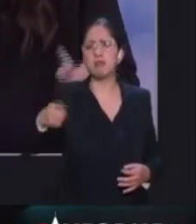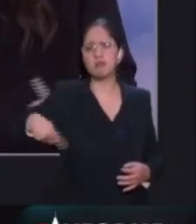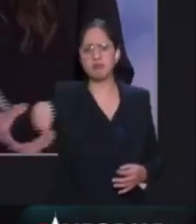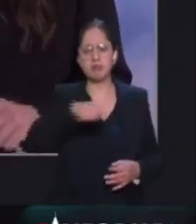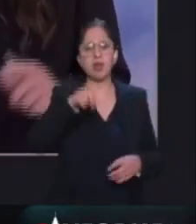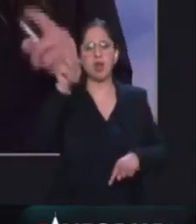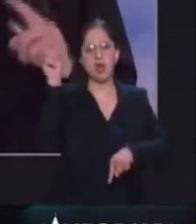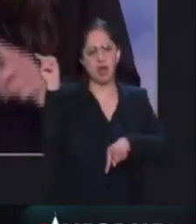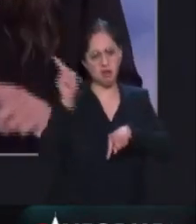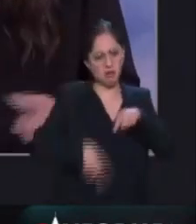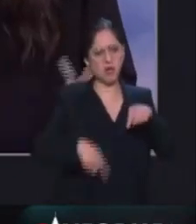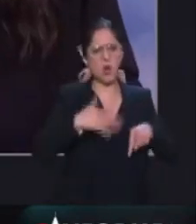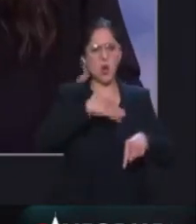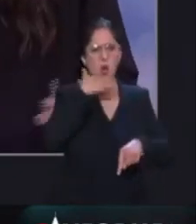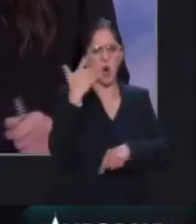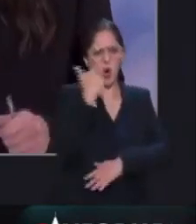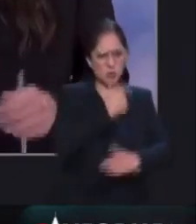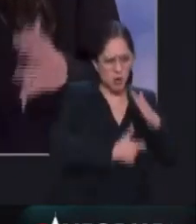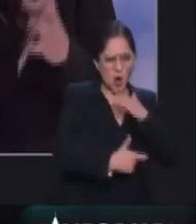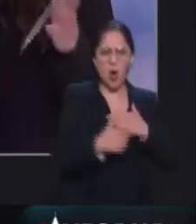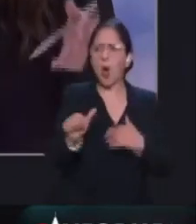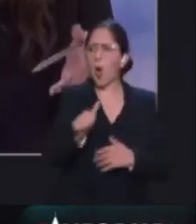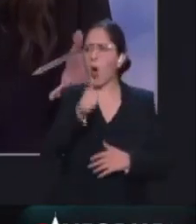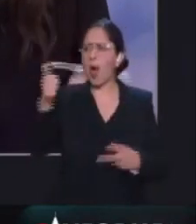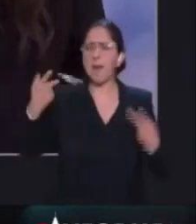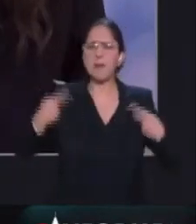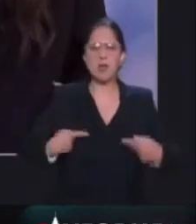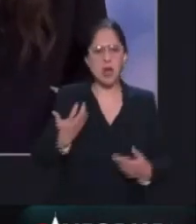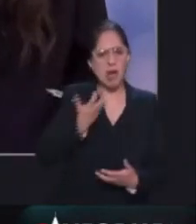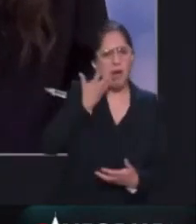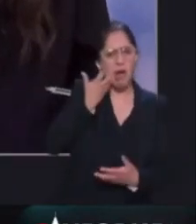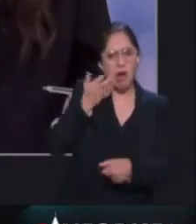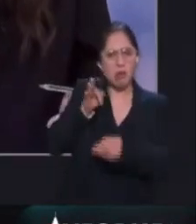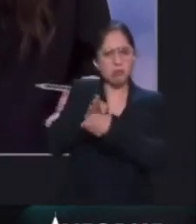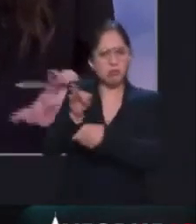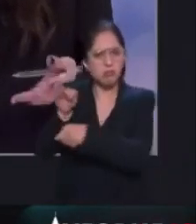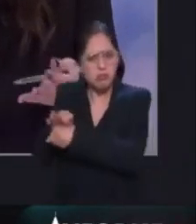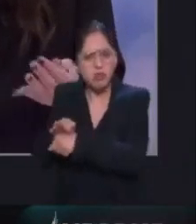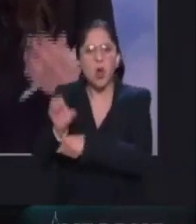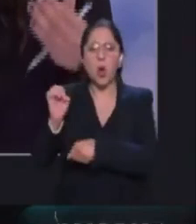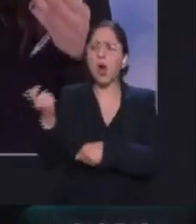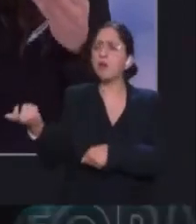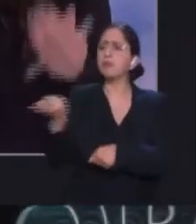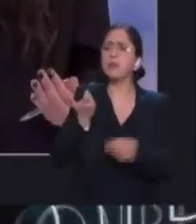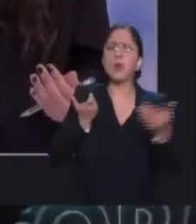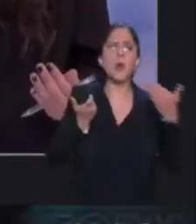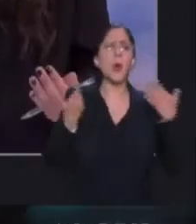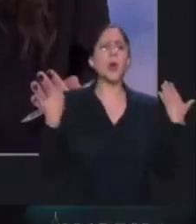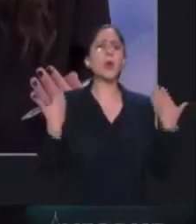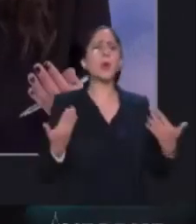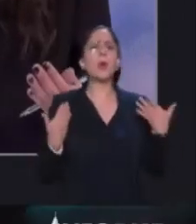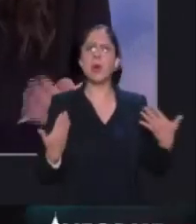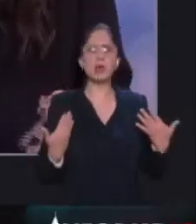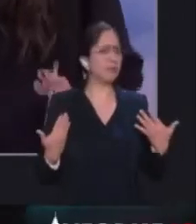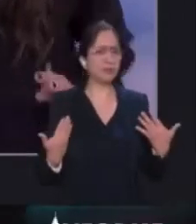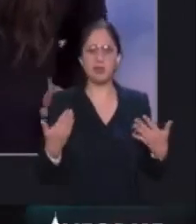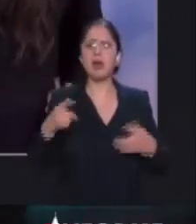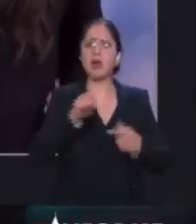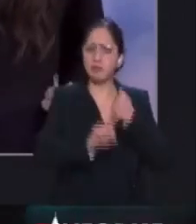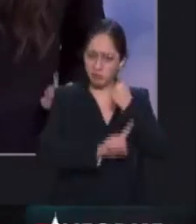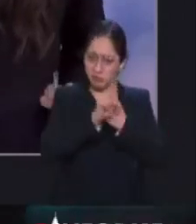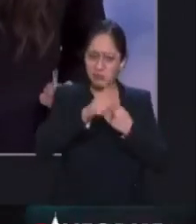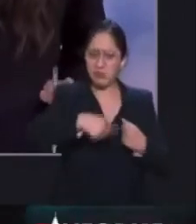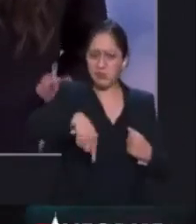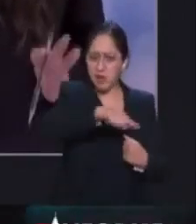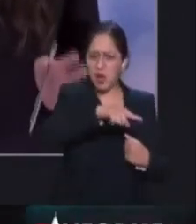combate a la corrupción, al tráfico de influencias, a un régimen de privilegios, en fin, afecta a una serie de intereses, y lo que